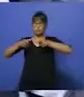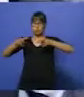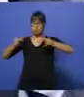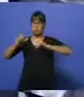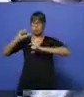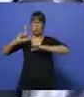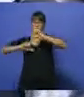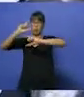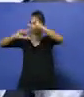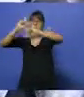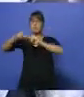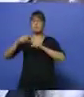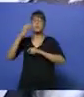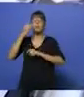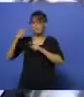huerta y